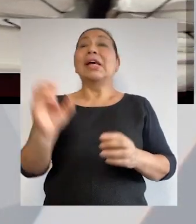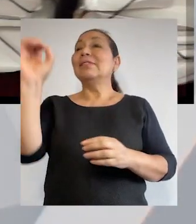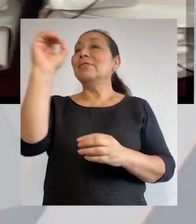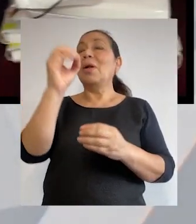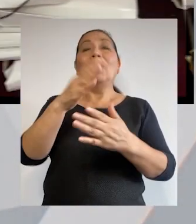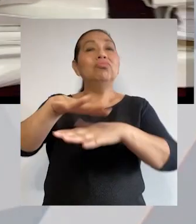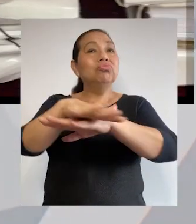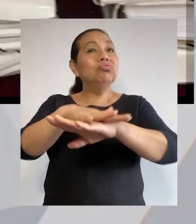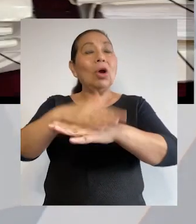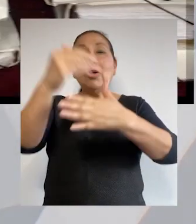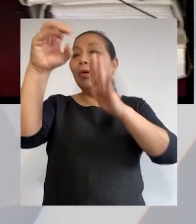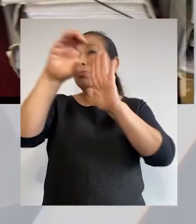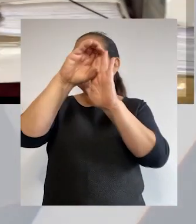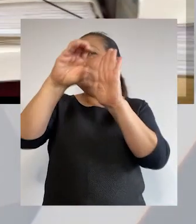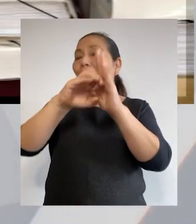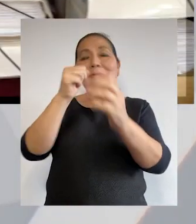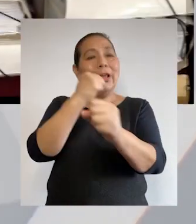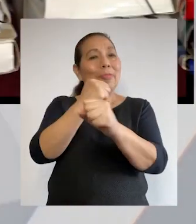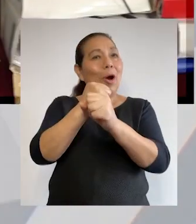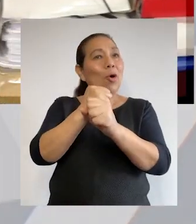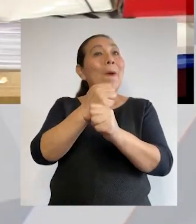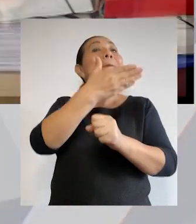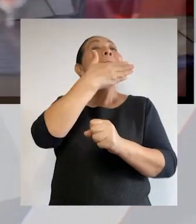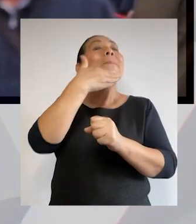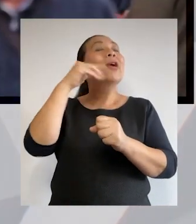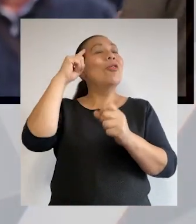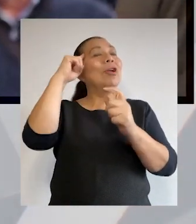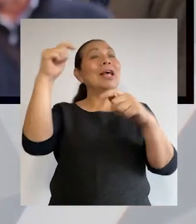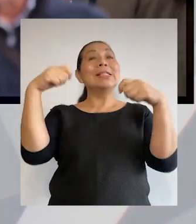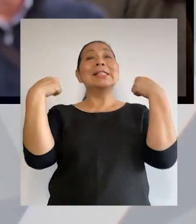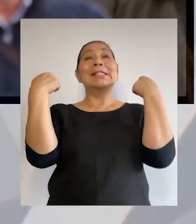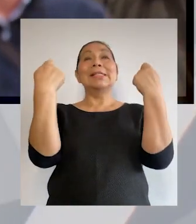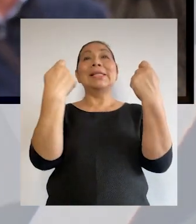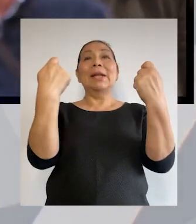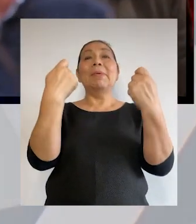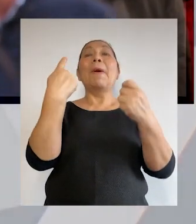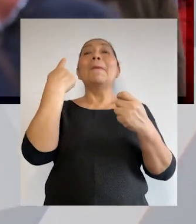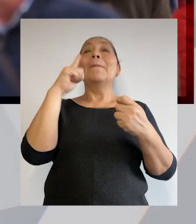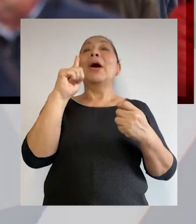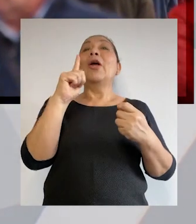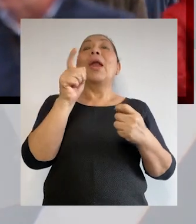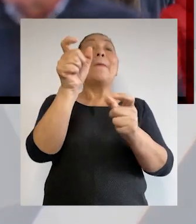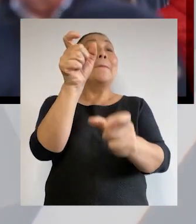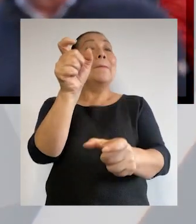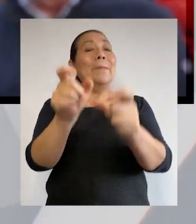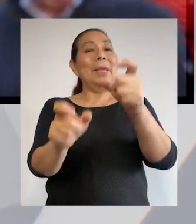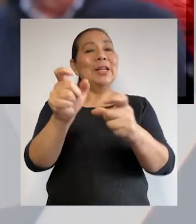chayanja ruwayninkunata tukuspaña. Mana kipiyuqña,